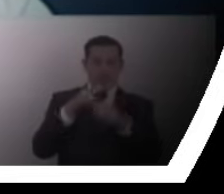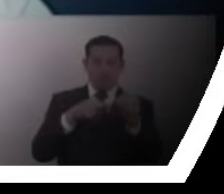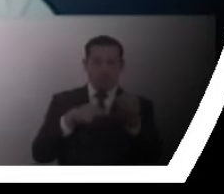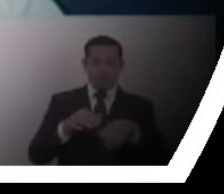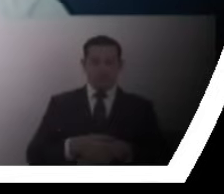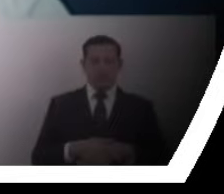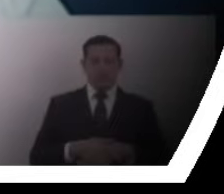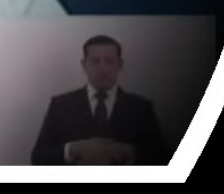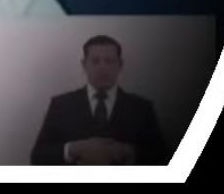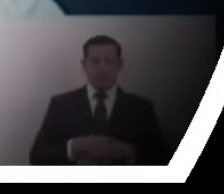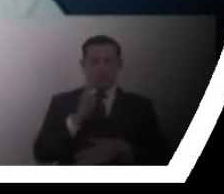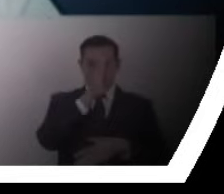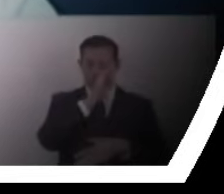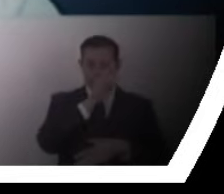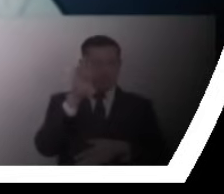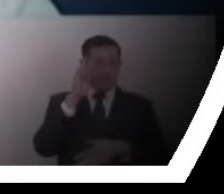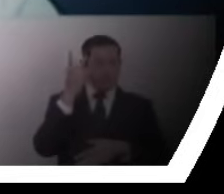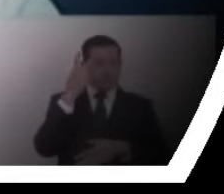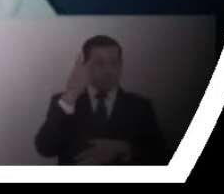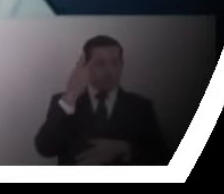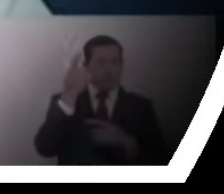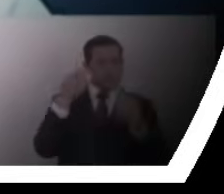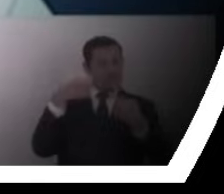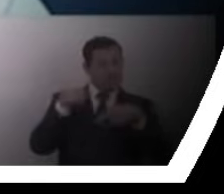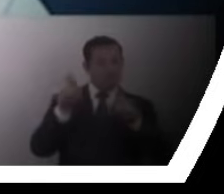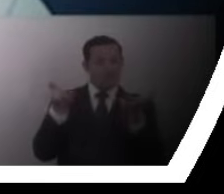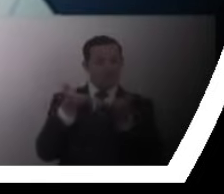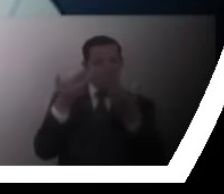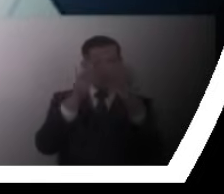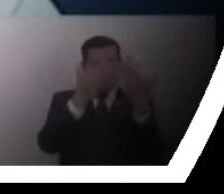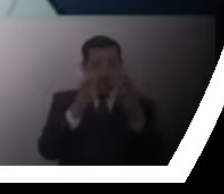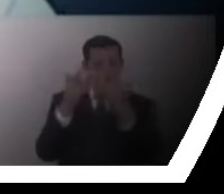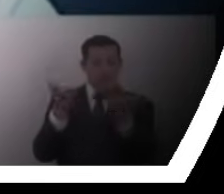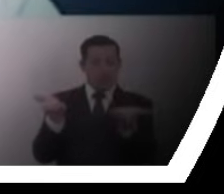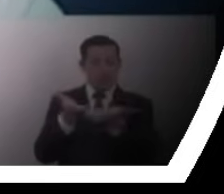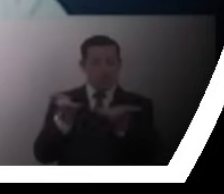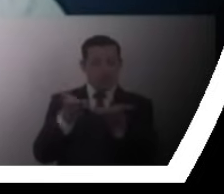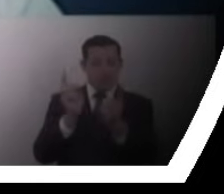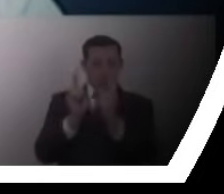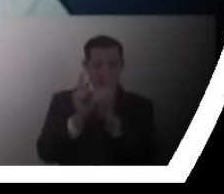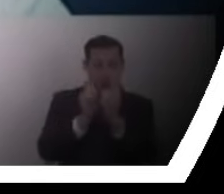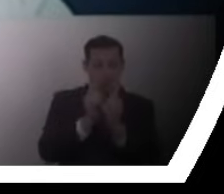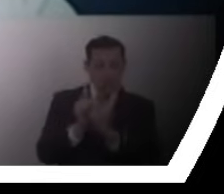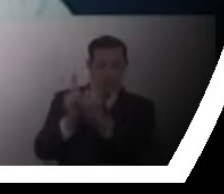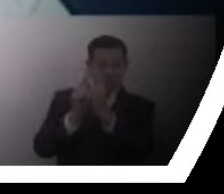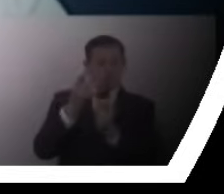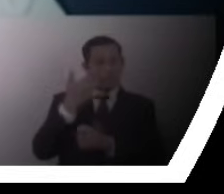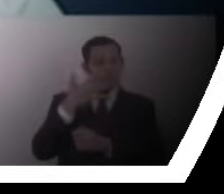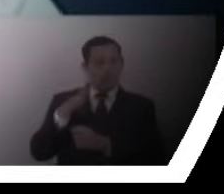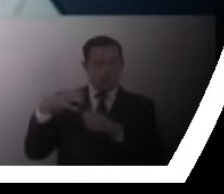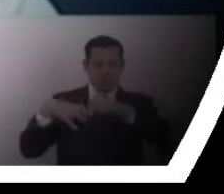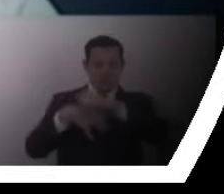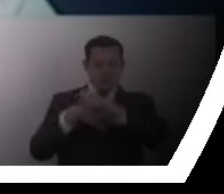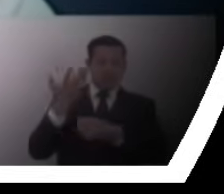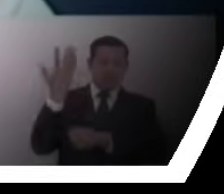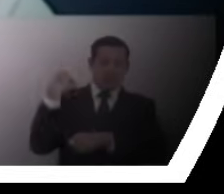$14,000. La lógica sería que si vamos a ser diferentes y así como conocíamos la supuesta